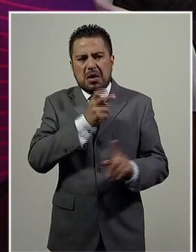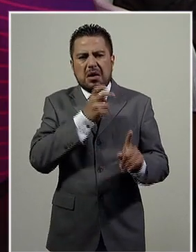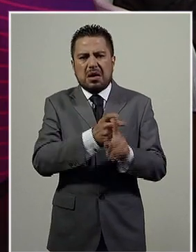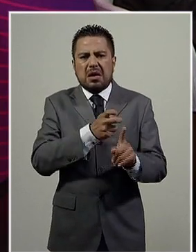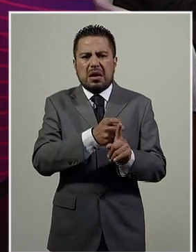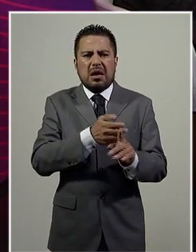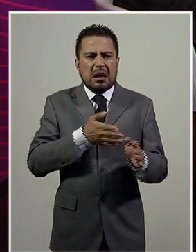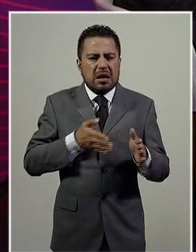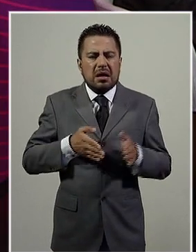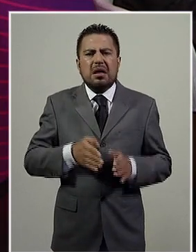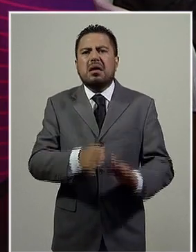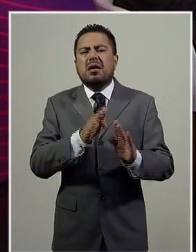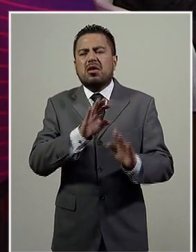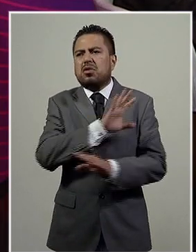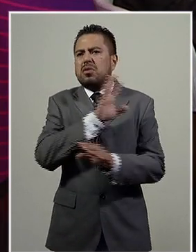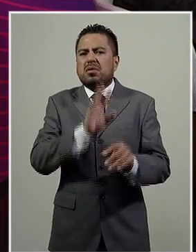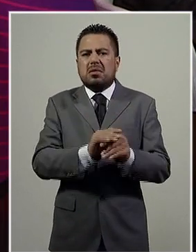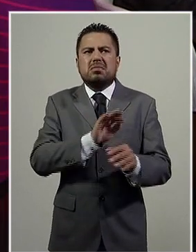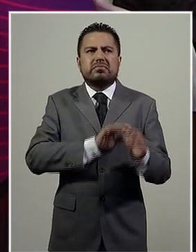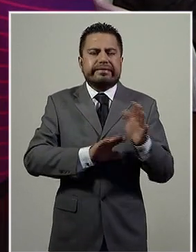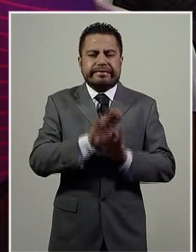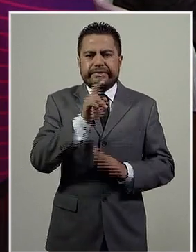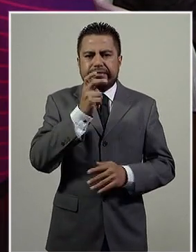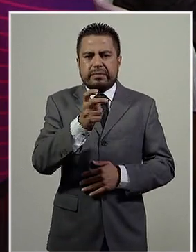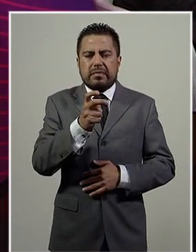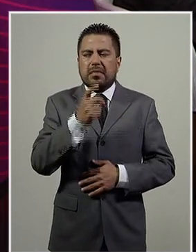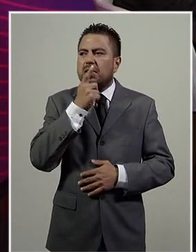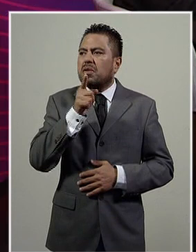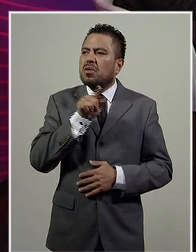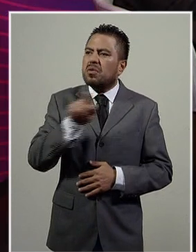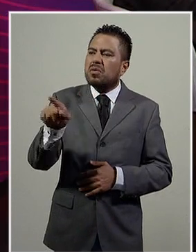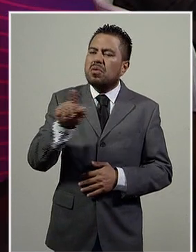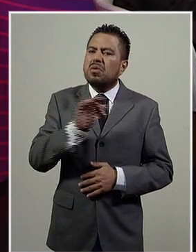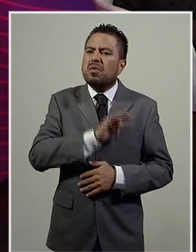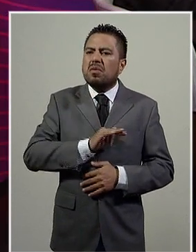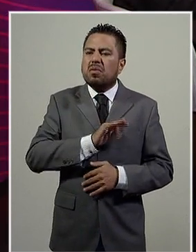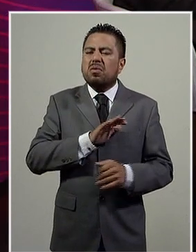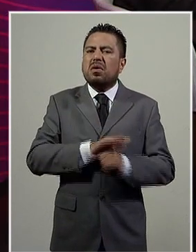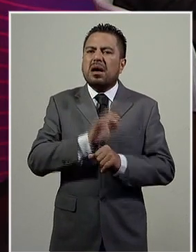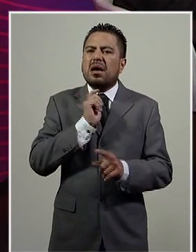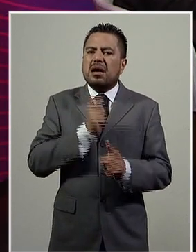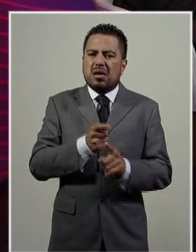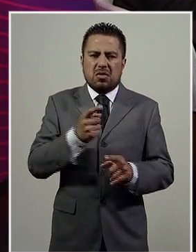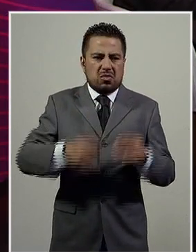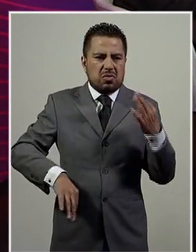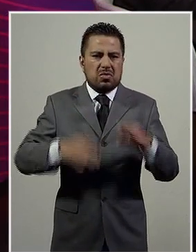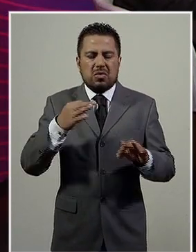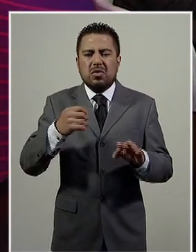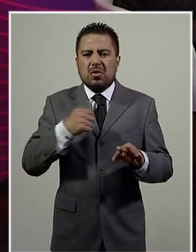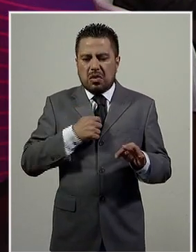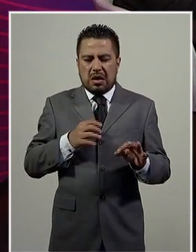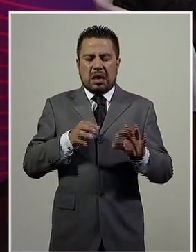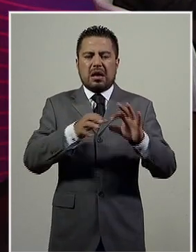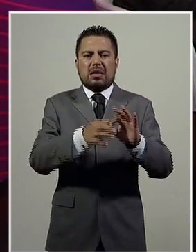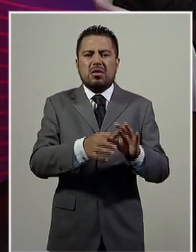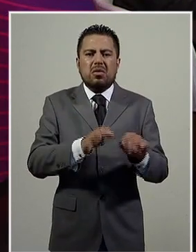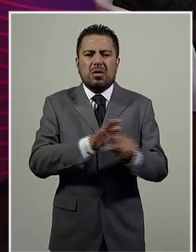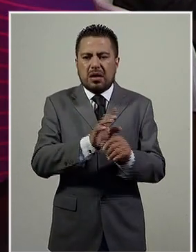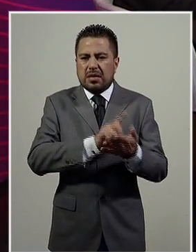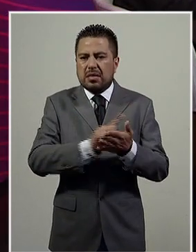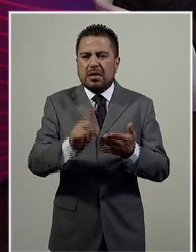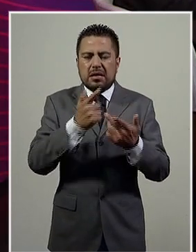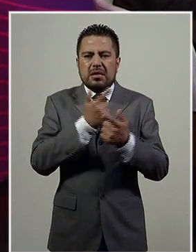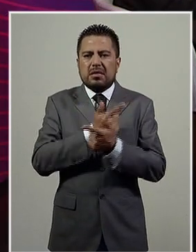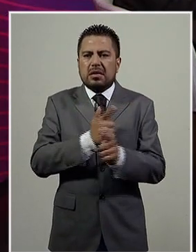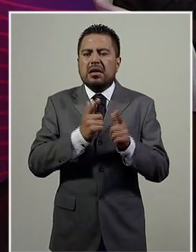sería el camino para que todo esto vaya mejorando también. Esto que dices de ser felices, que jurídicamente yo lo asociaría con el derecho al